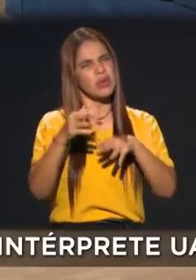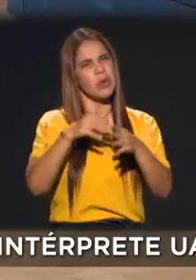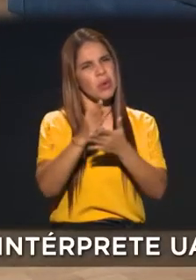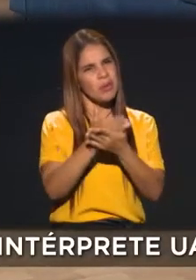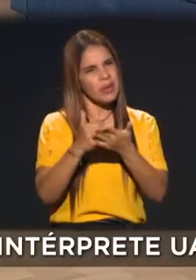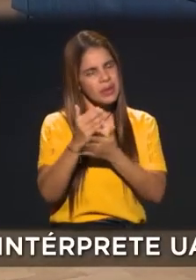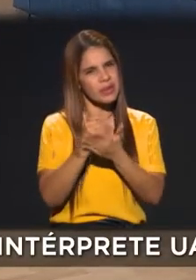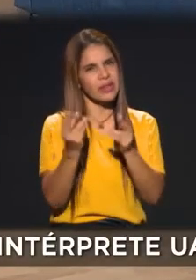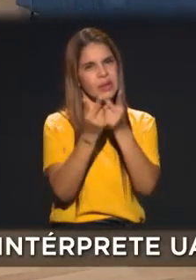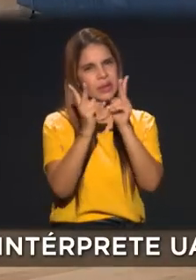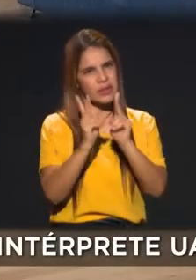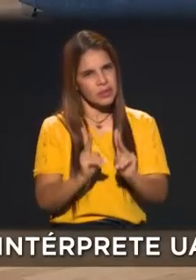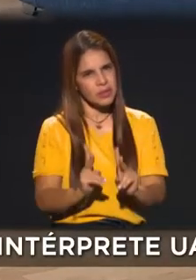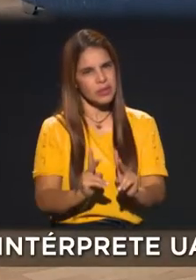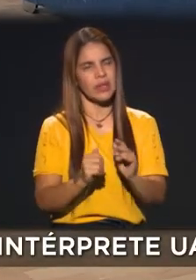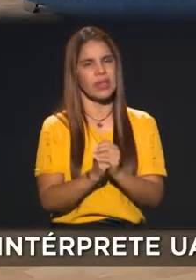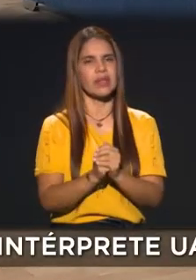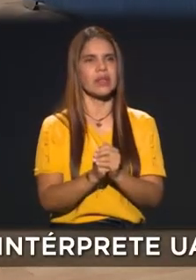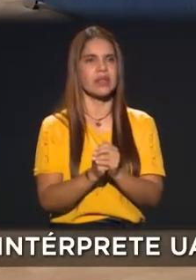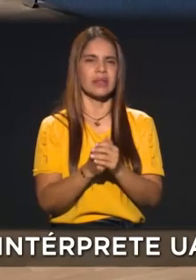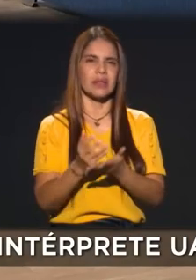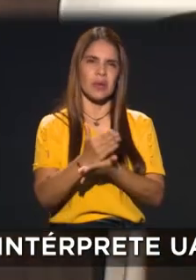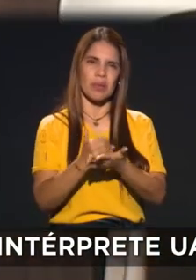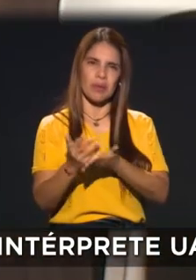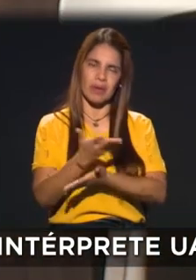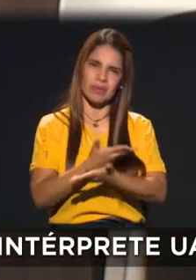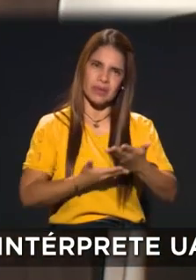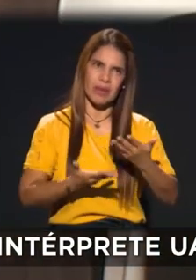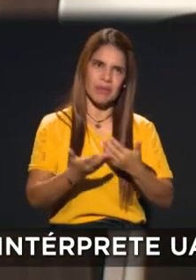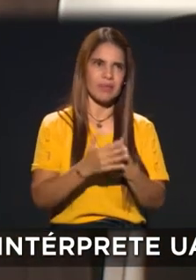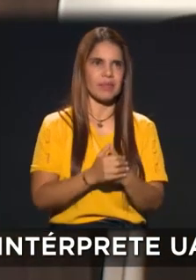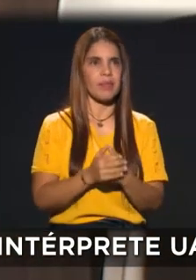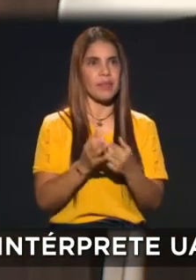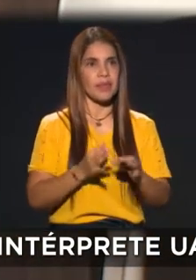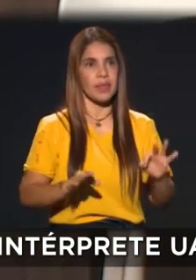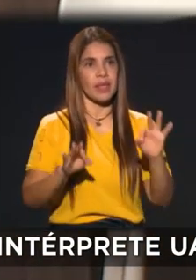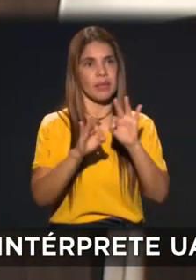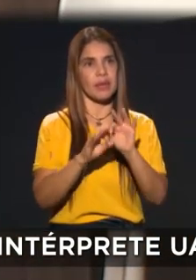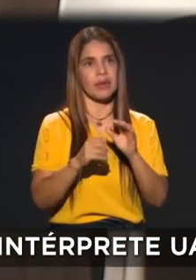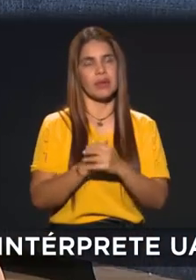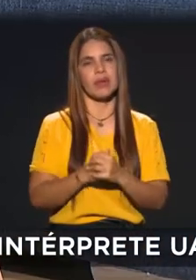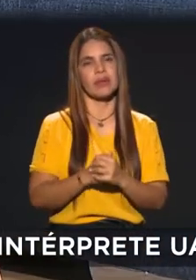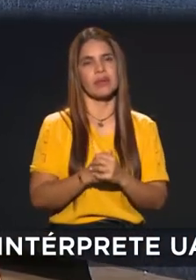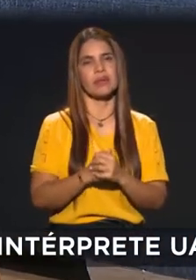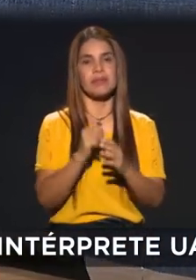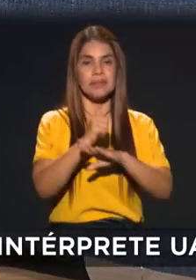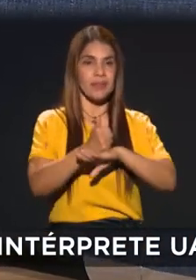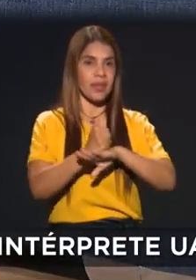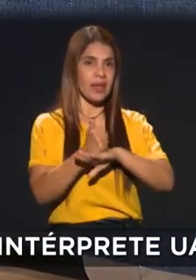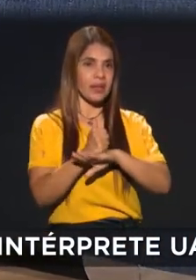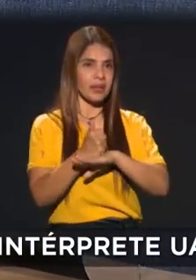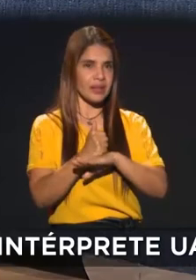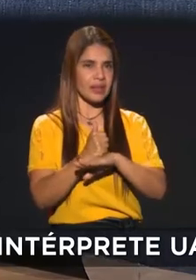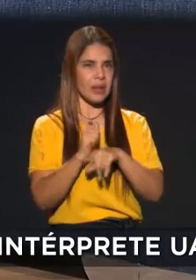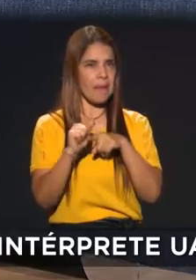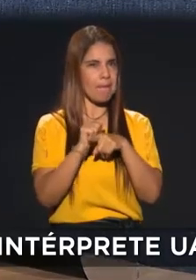con esos alumnos que los aman y que son la inspiración de su labor. Profe, algo muy importante, y es que digamos que esos ejercicios ejercicios